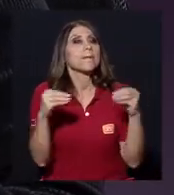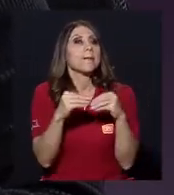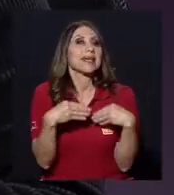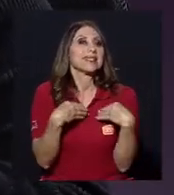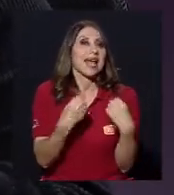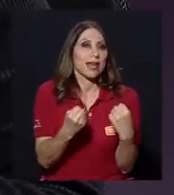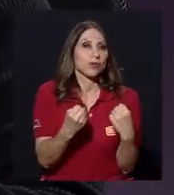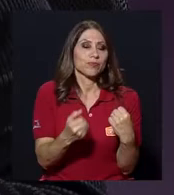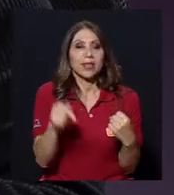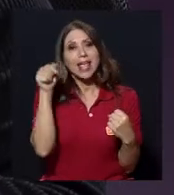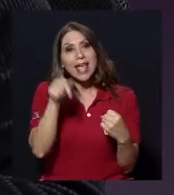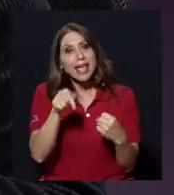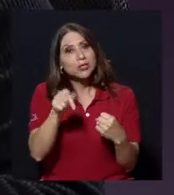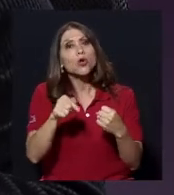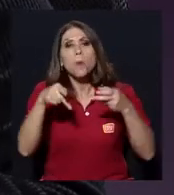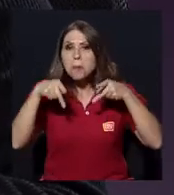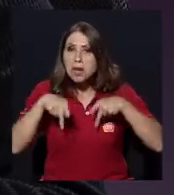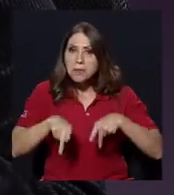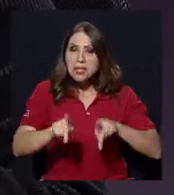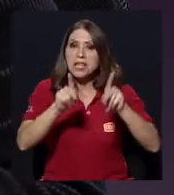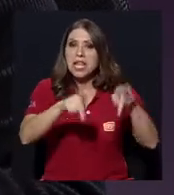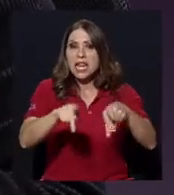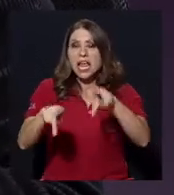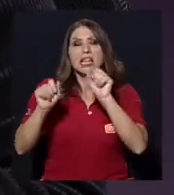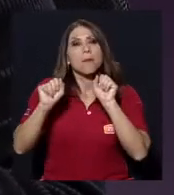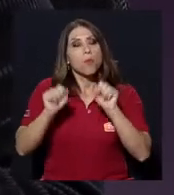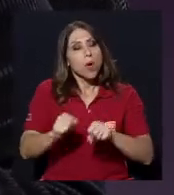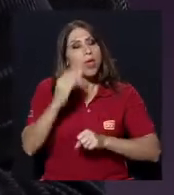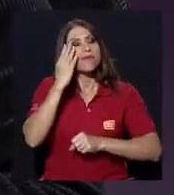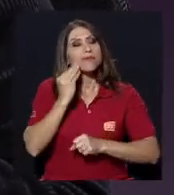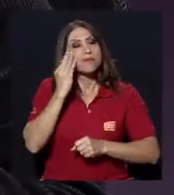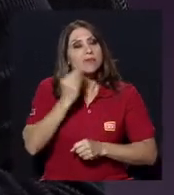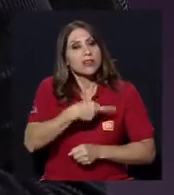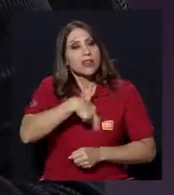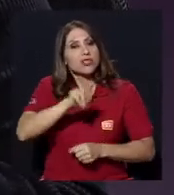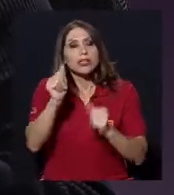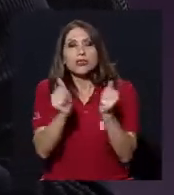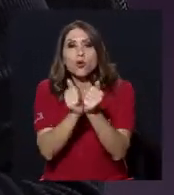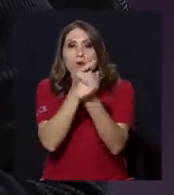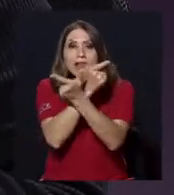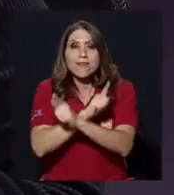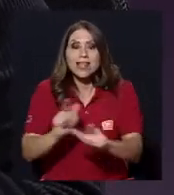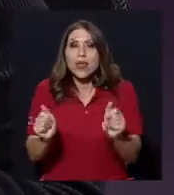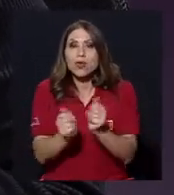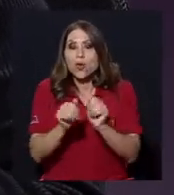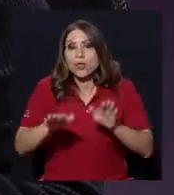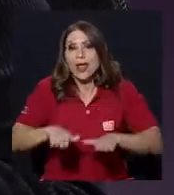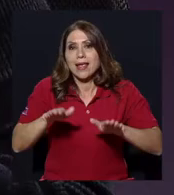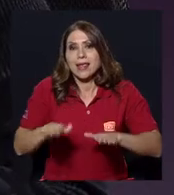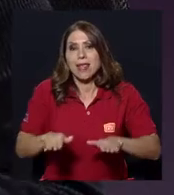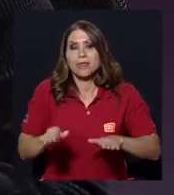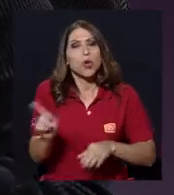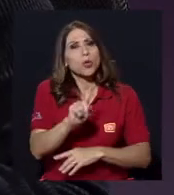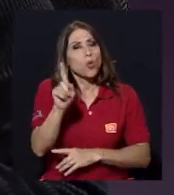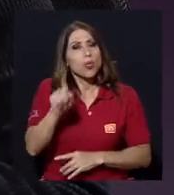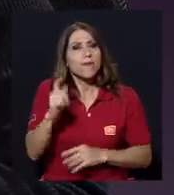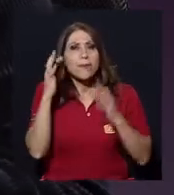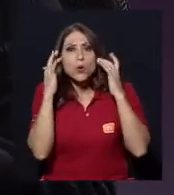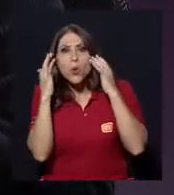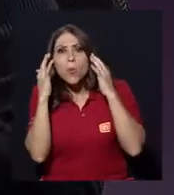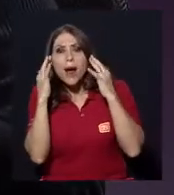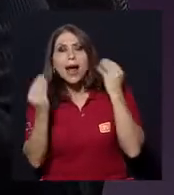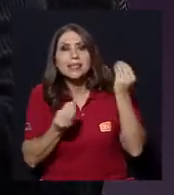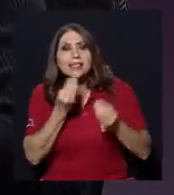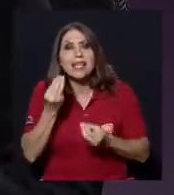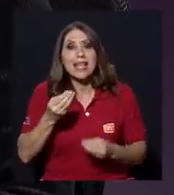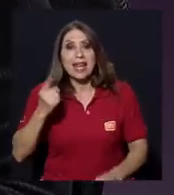sano. Eso le permite a la gente vivir sus vivencias religiosas con toda la libertad y toda la tranquilidad, y no tienen que preocuparse de que